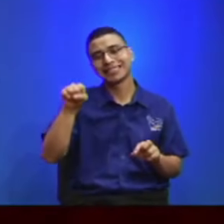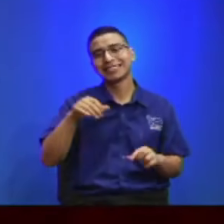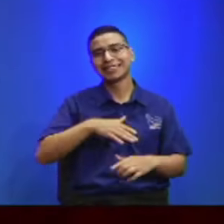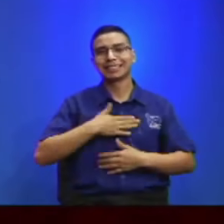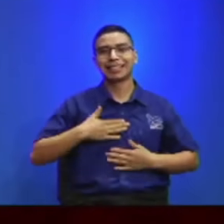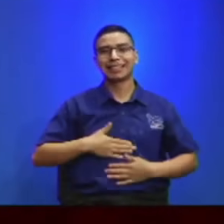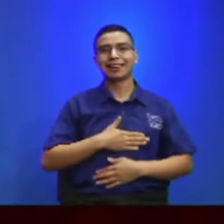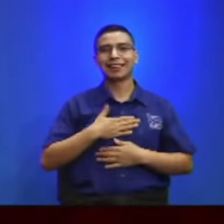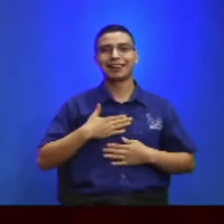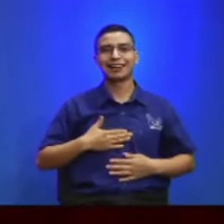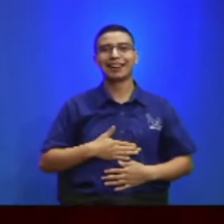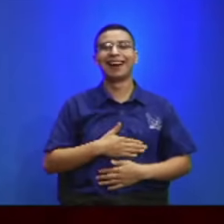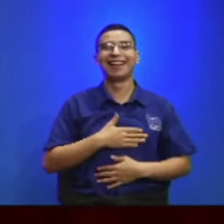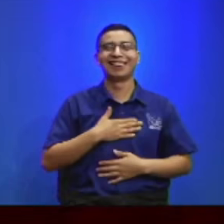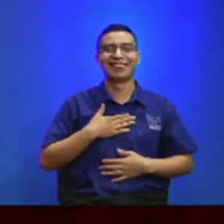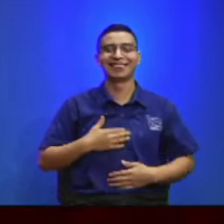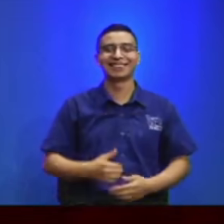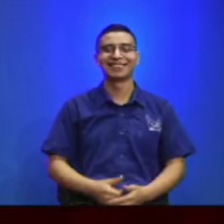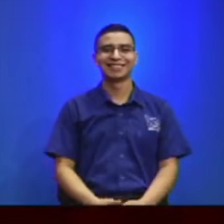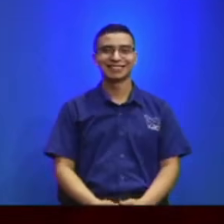cerca el baño